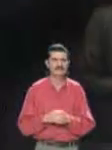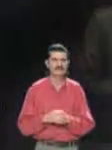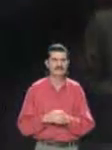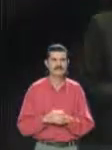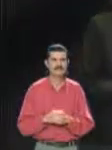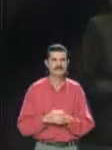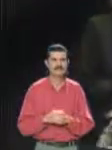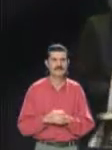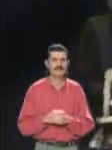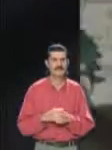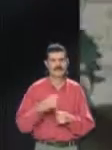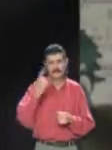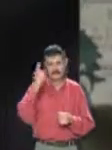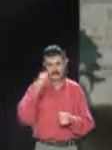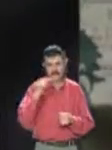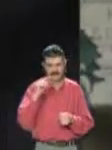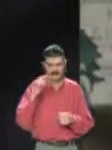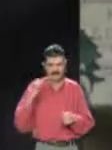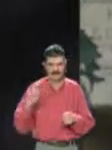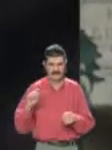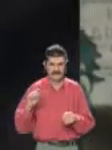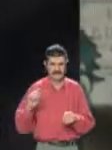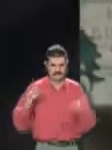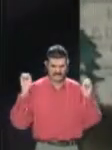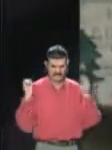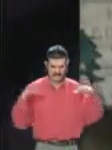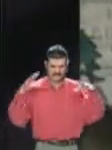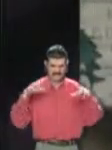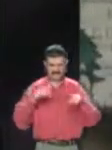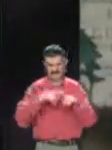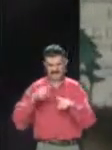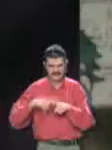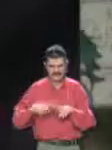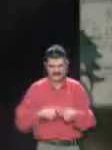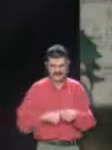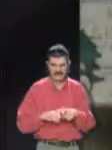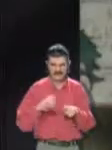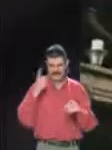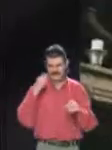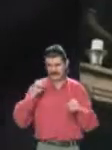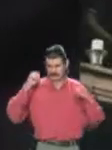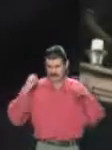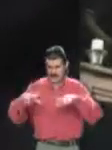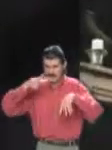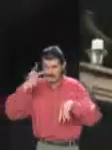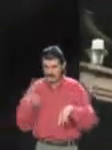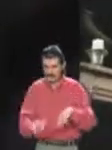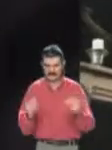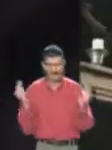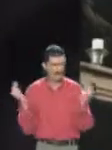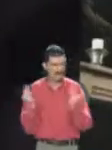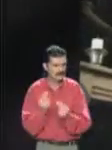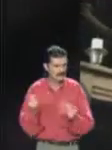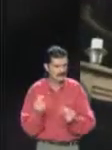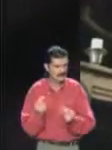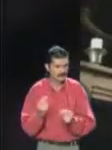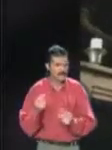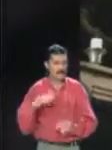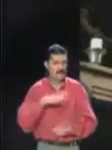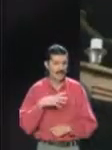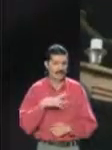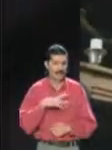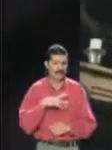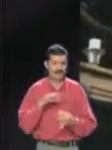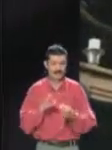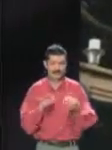¡Ay, nanita! Para hacer hechizos en general, para hacer un hechizo de verdad, es